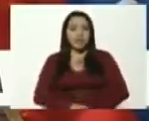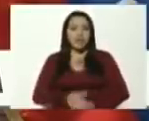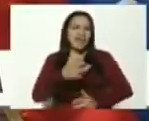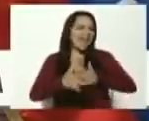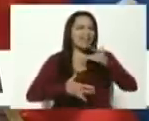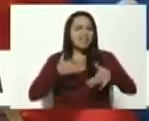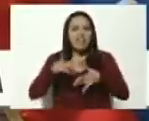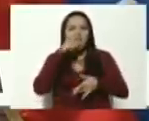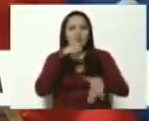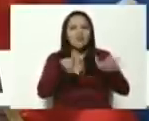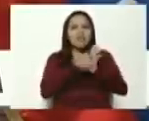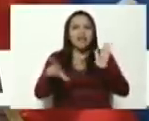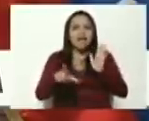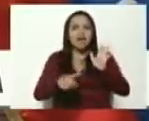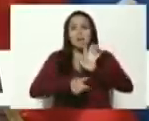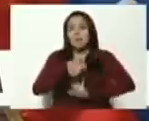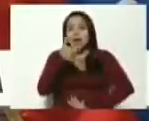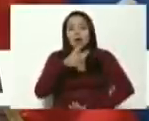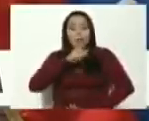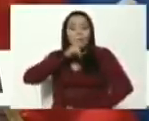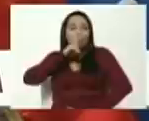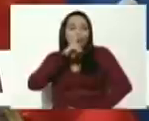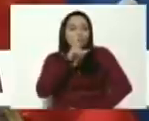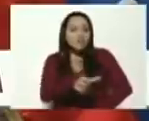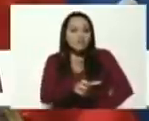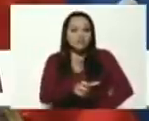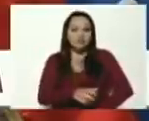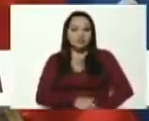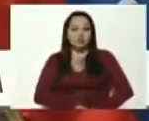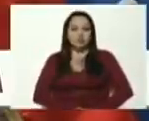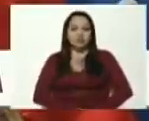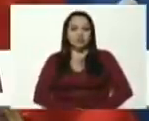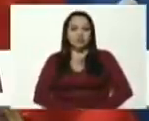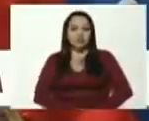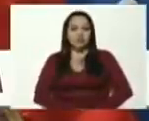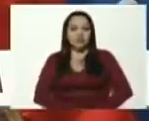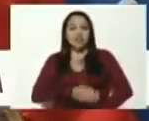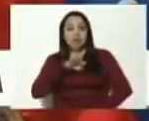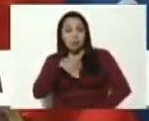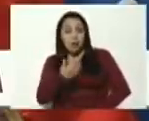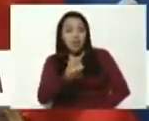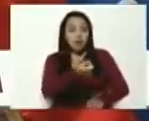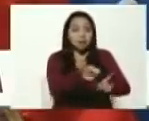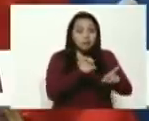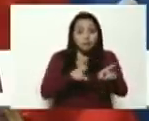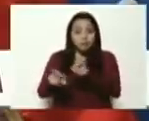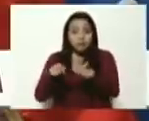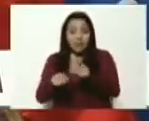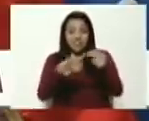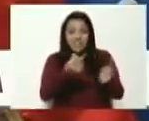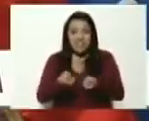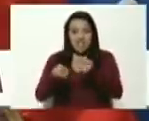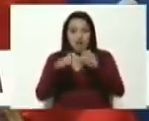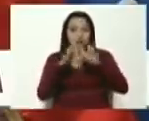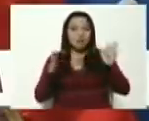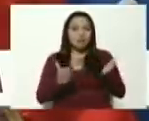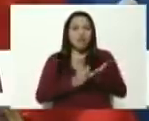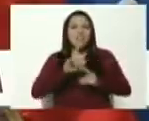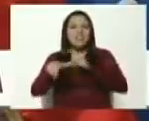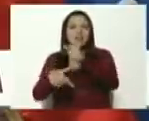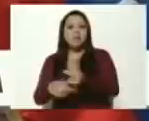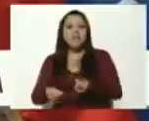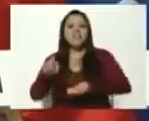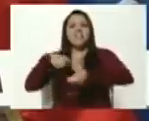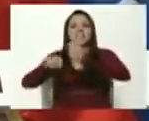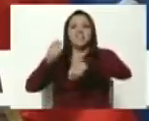actividades ilegales más repudiables y lucrativas a la vez en el mundo, después del tráfico